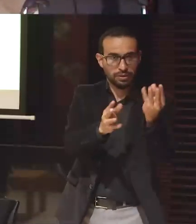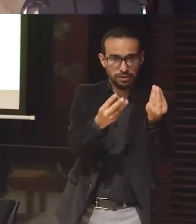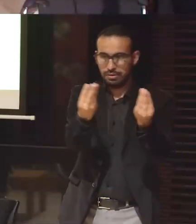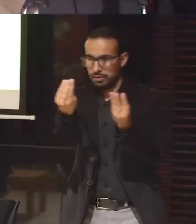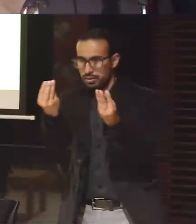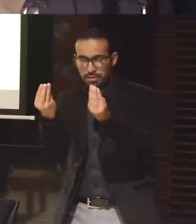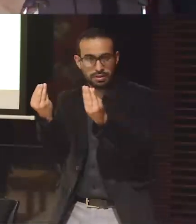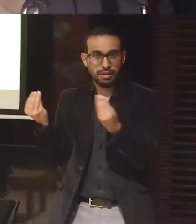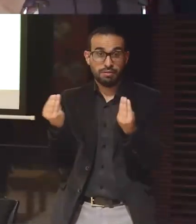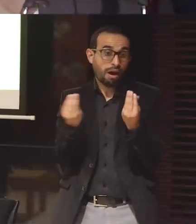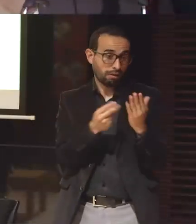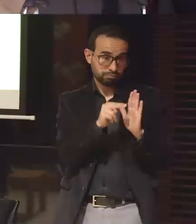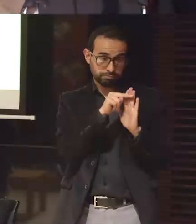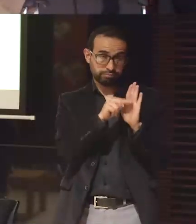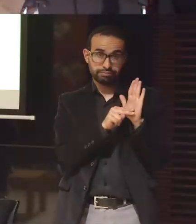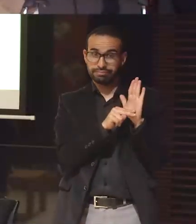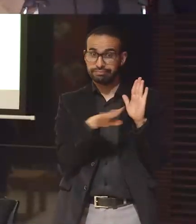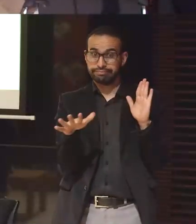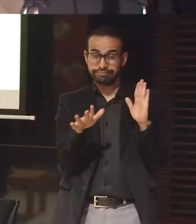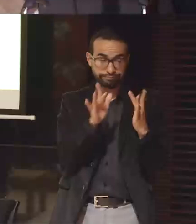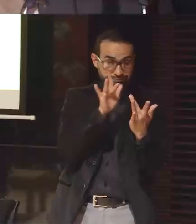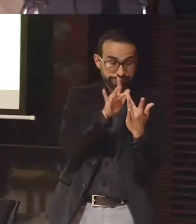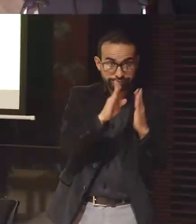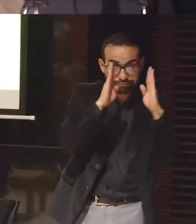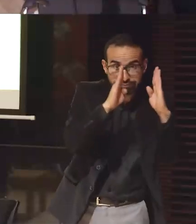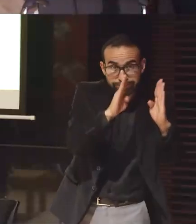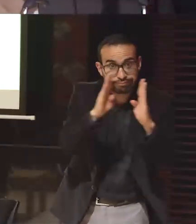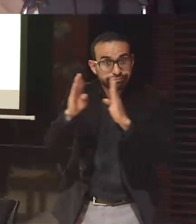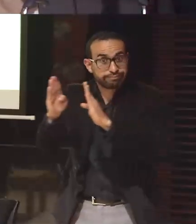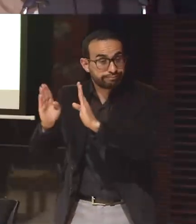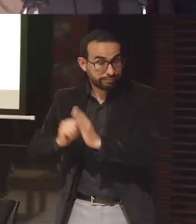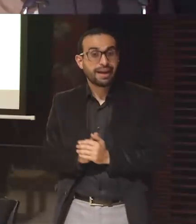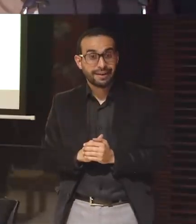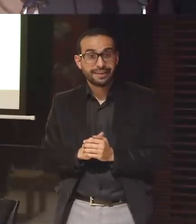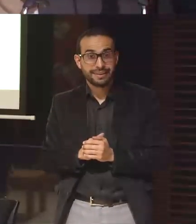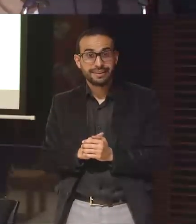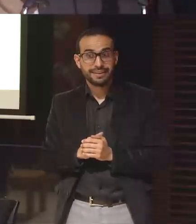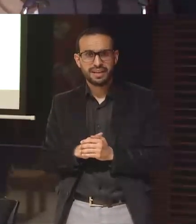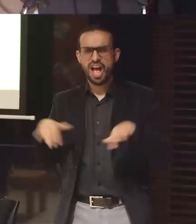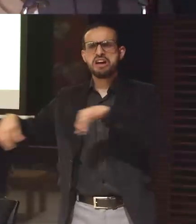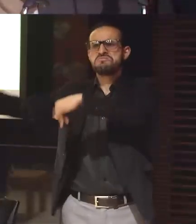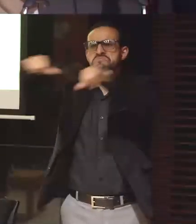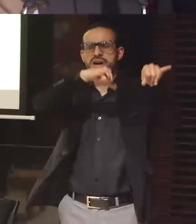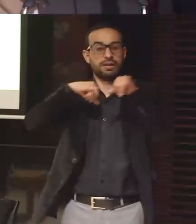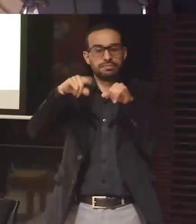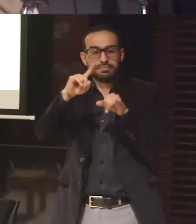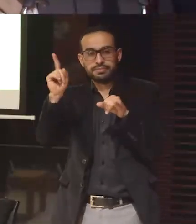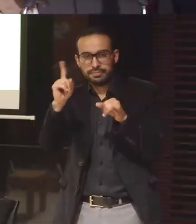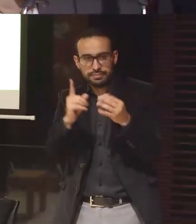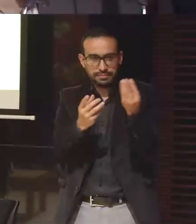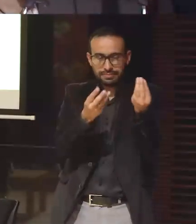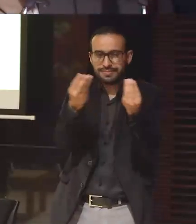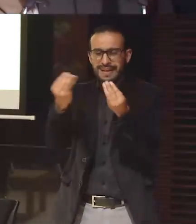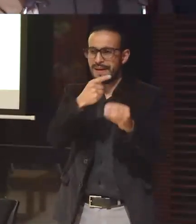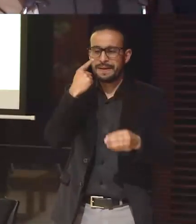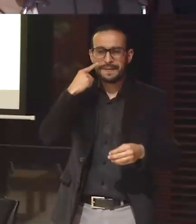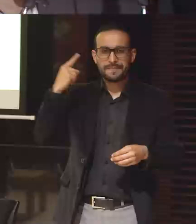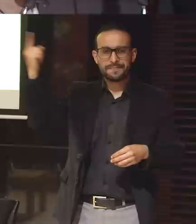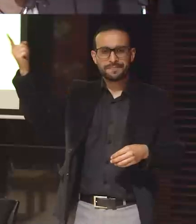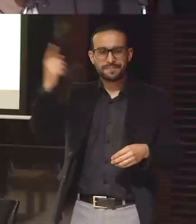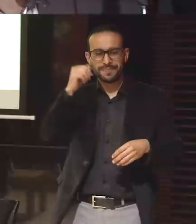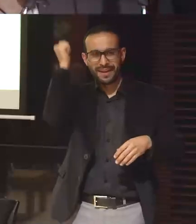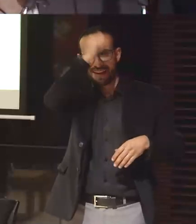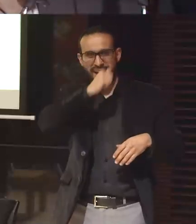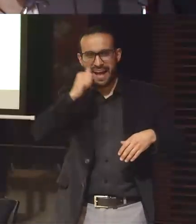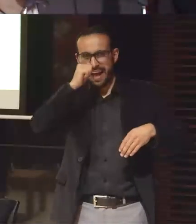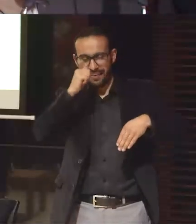hace política pública social efectiva? De manera diferencial. Si yo le aplico la política pública social de Sudáfrica, o de